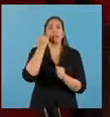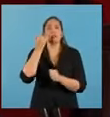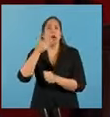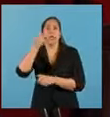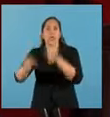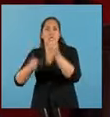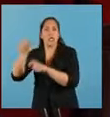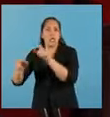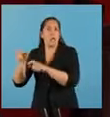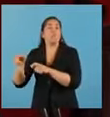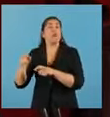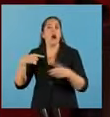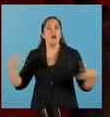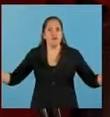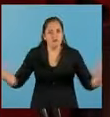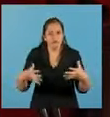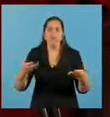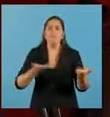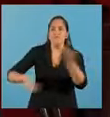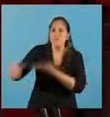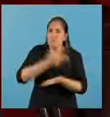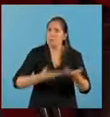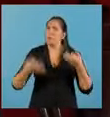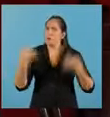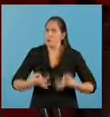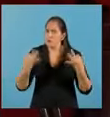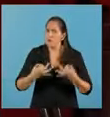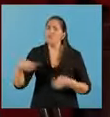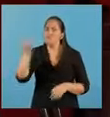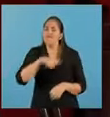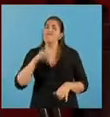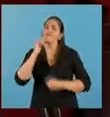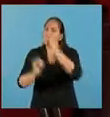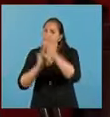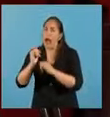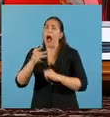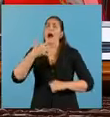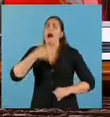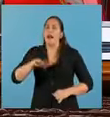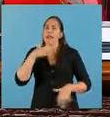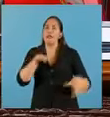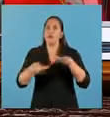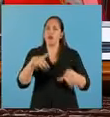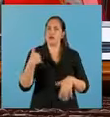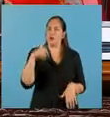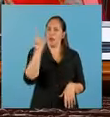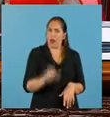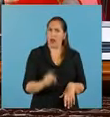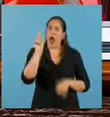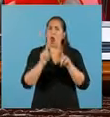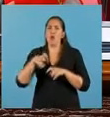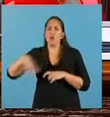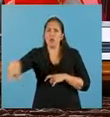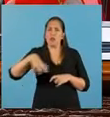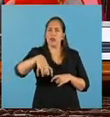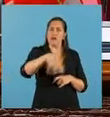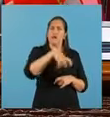positivas. Los sectores que participan son comprensivos del momento que atraviesa el país. Hay sectores que poco a